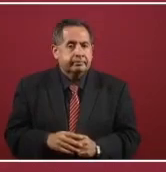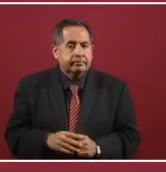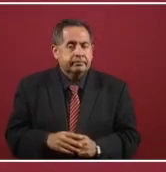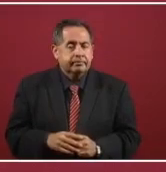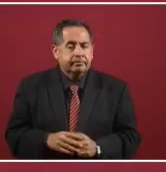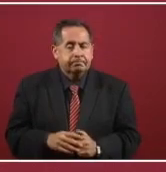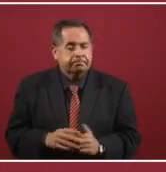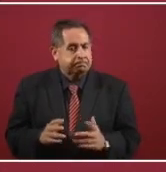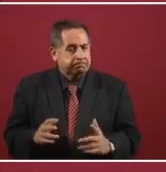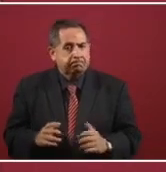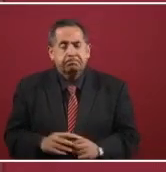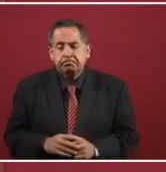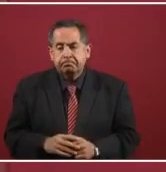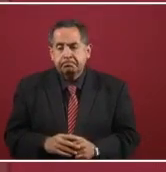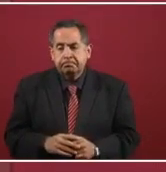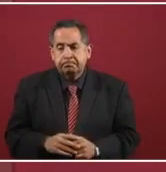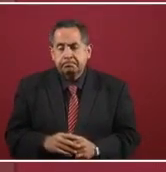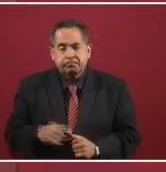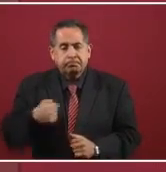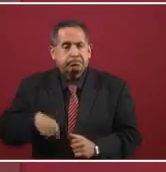pues no hemos